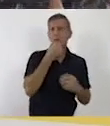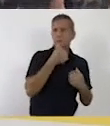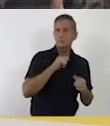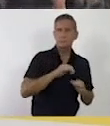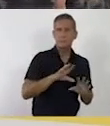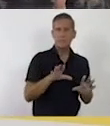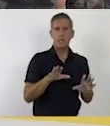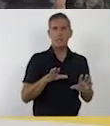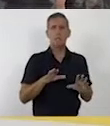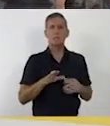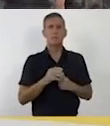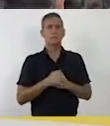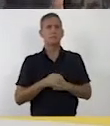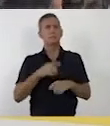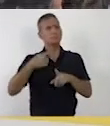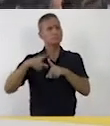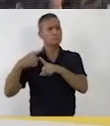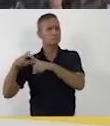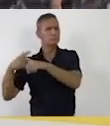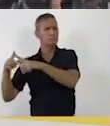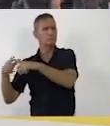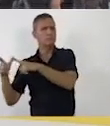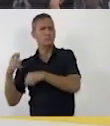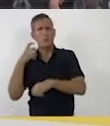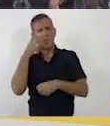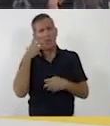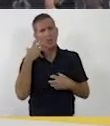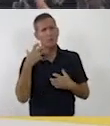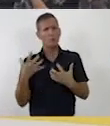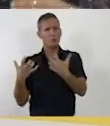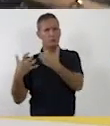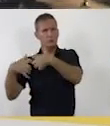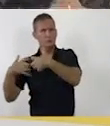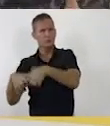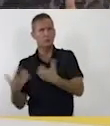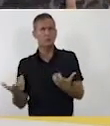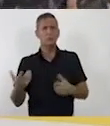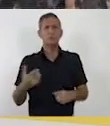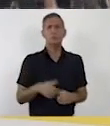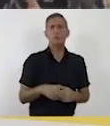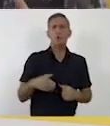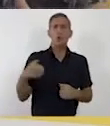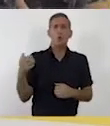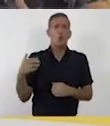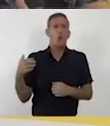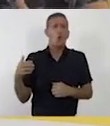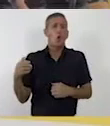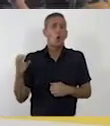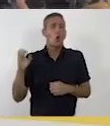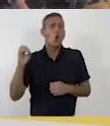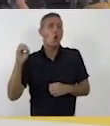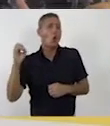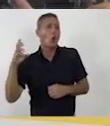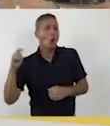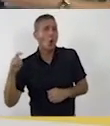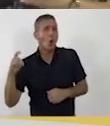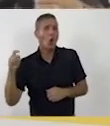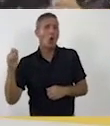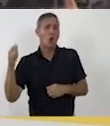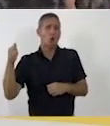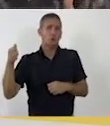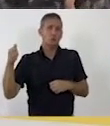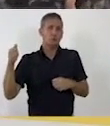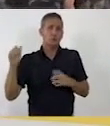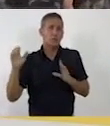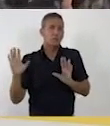del ácido nítrico, ¿ya?, que es tan importante en la industria. Si hablamos del octazufre, hay que hablar del ácido sulfúrico. Si